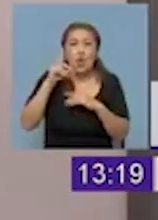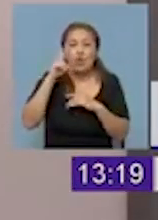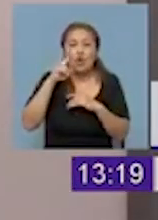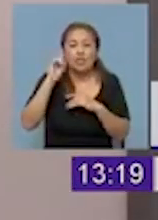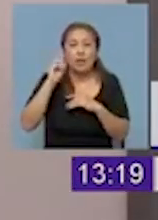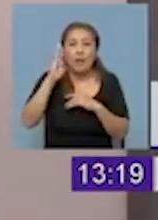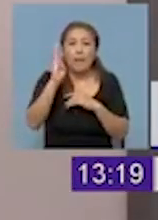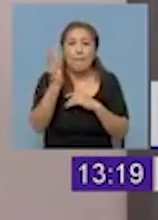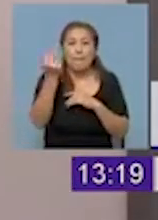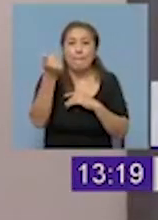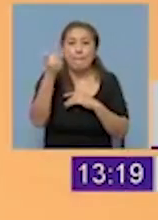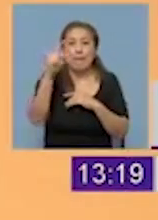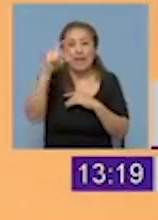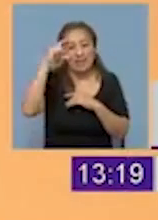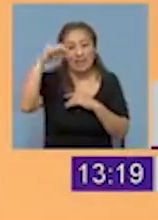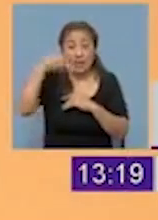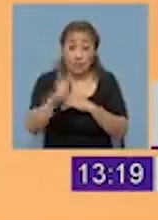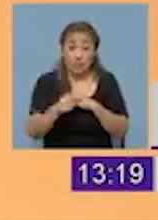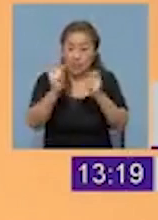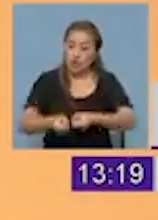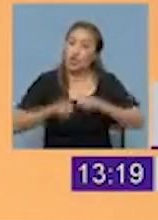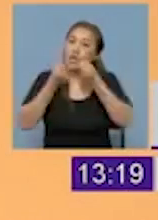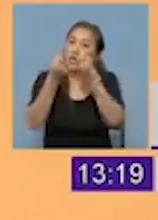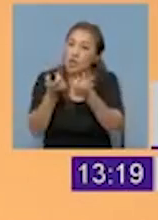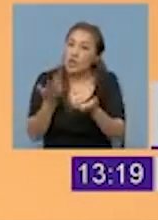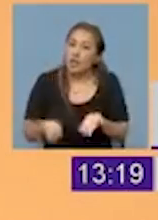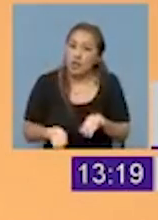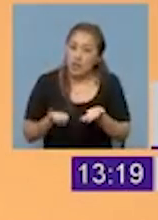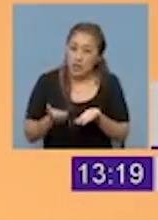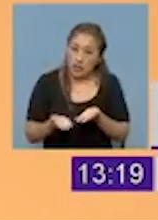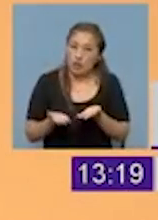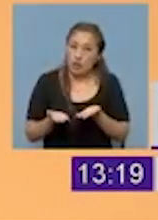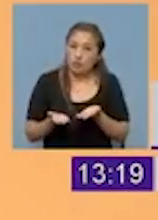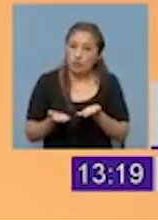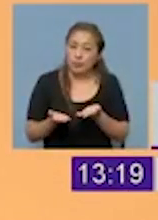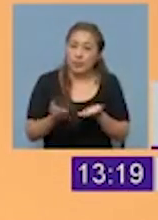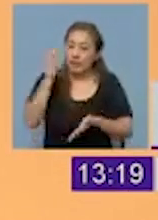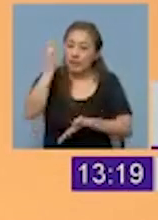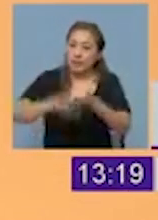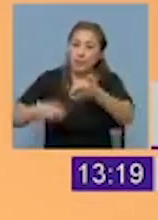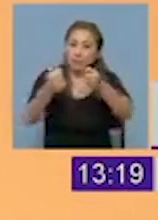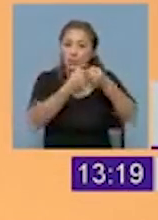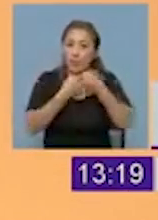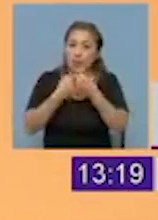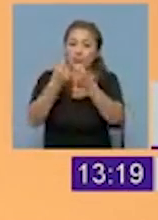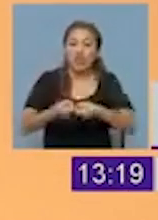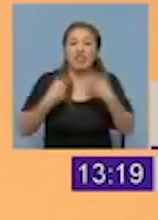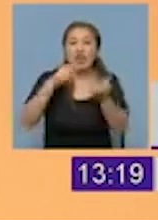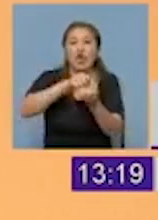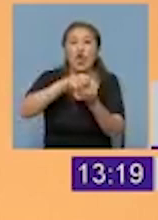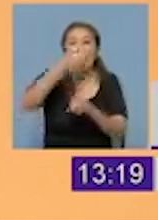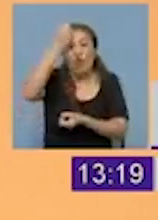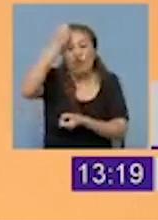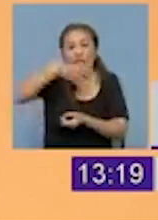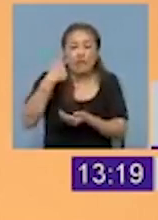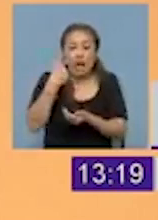en esto también reconocer a la familia marcela quien ha hecho entrega y digamos ya ha firmado documentación para poder entregar los títulos y su